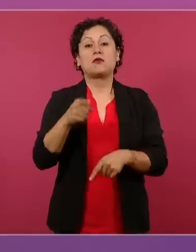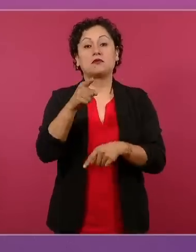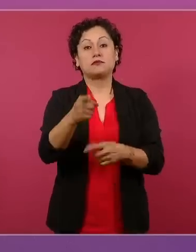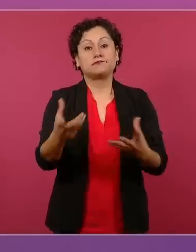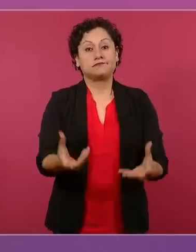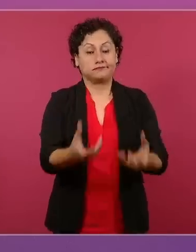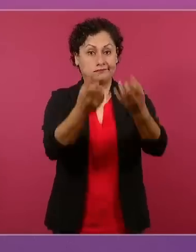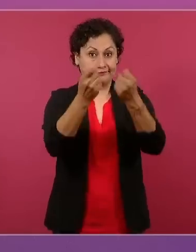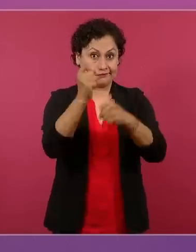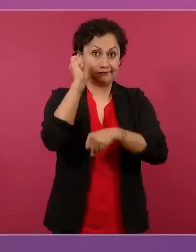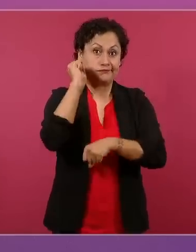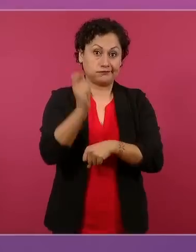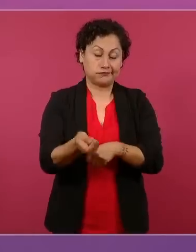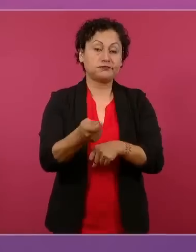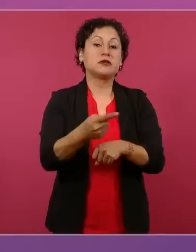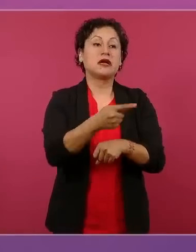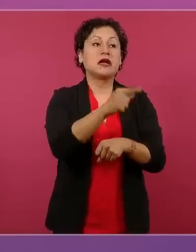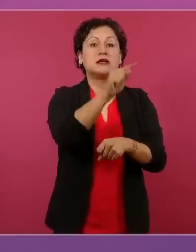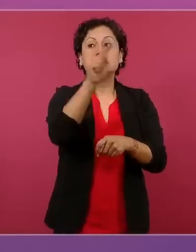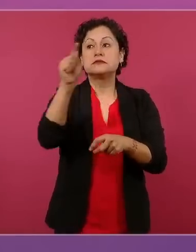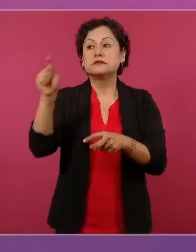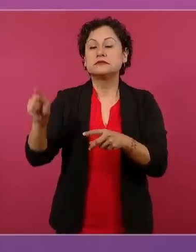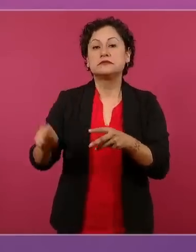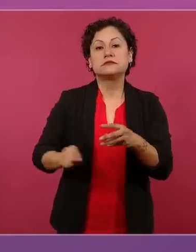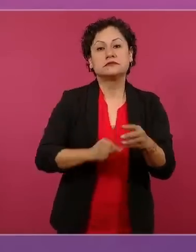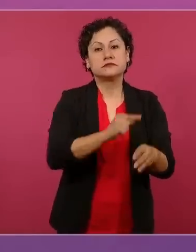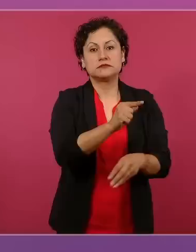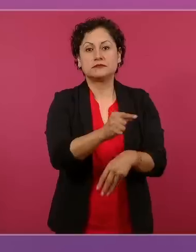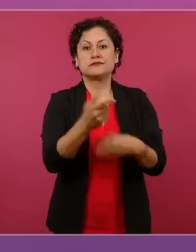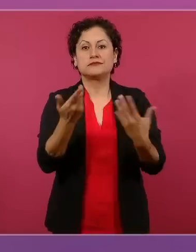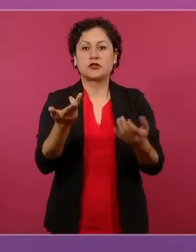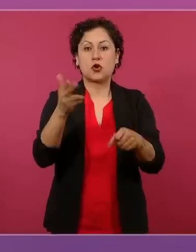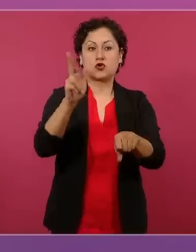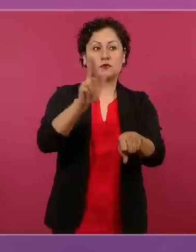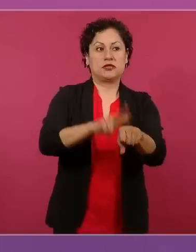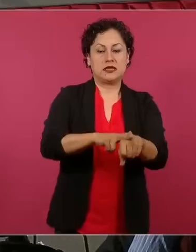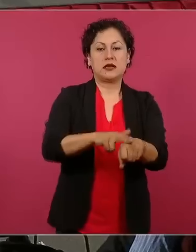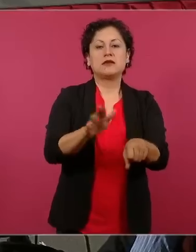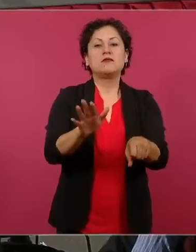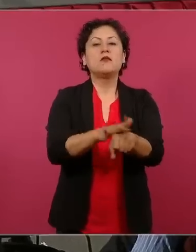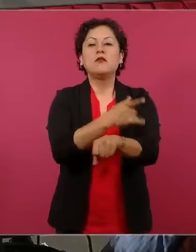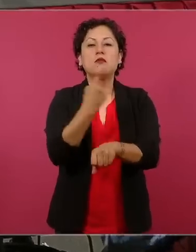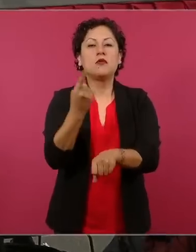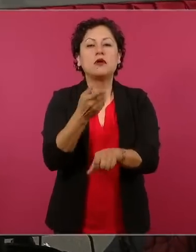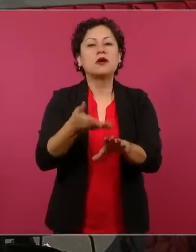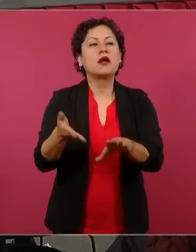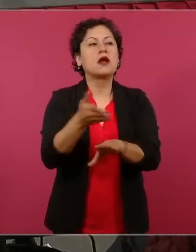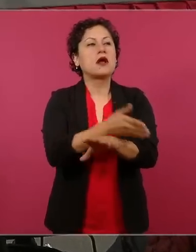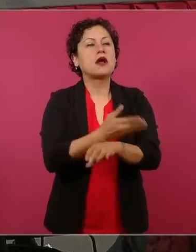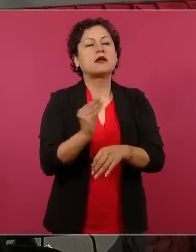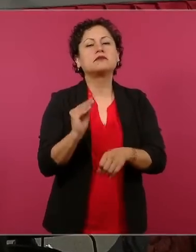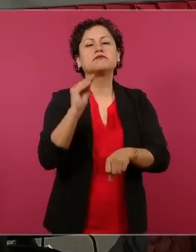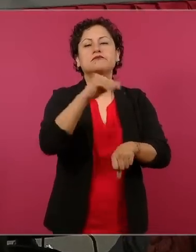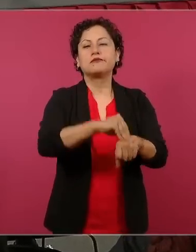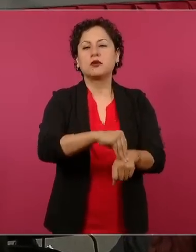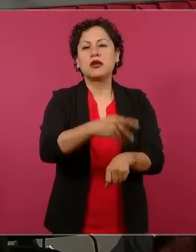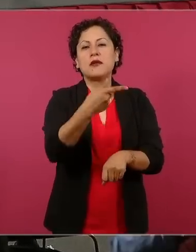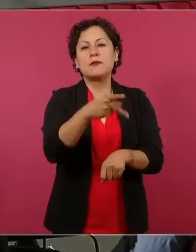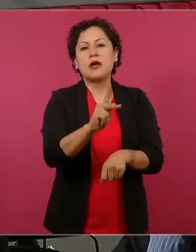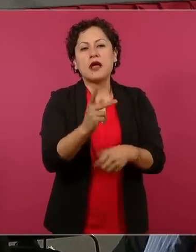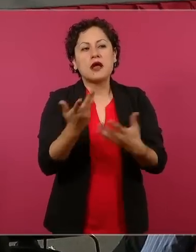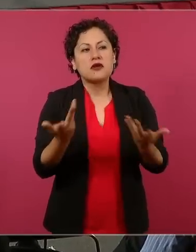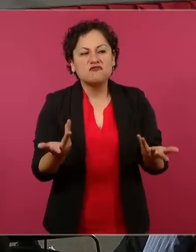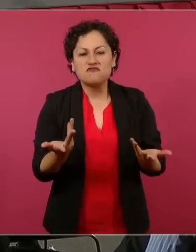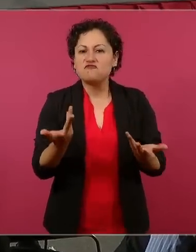porque es un hospital que no está haciendo operaciones, que no da consultas, que no ofrece estudios auxiliares de diagnóstico.